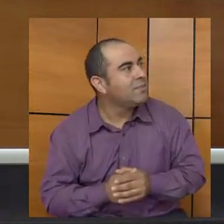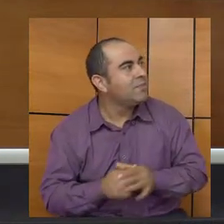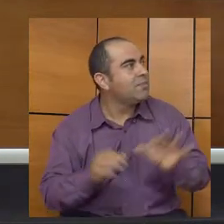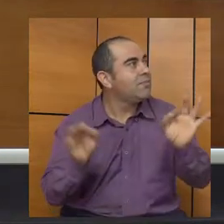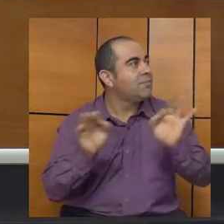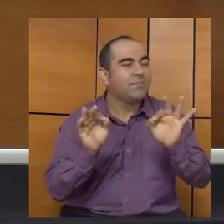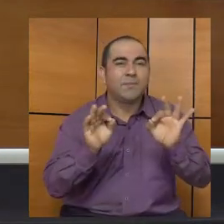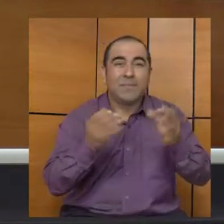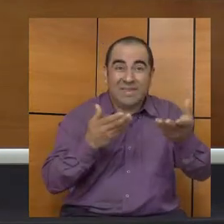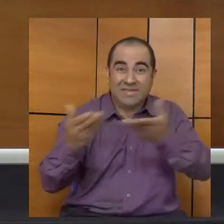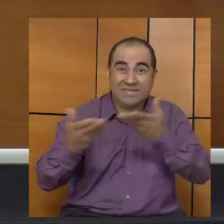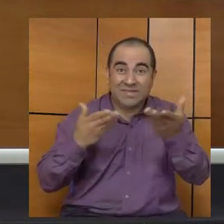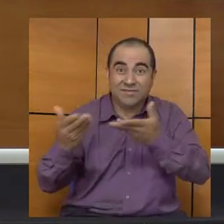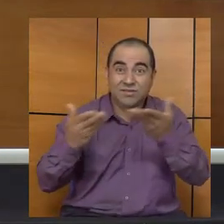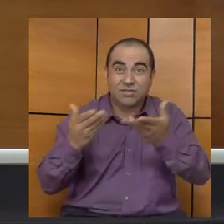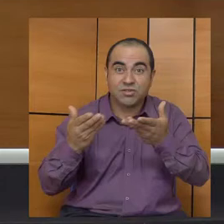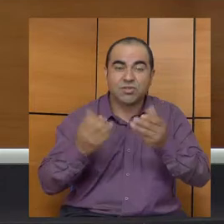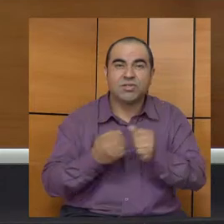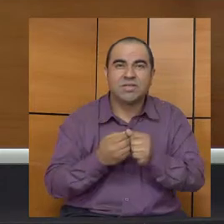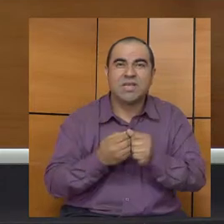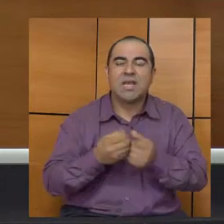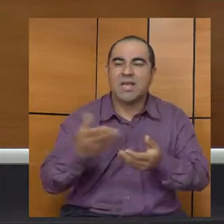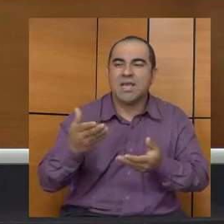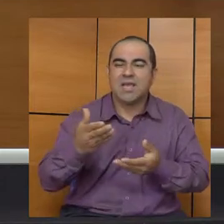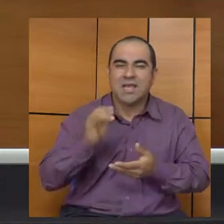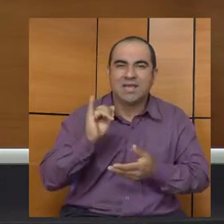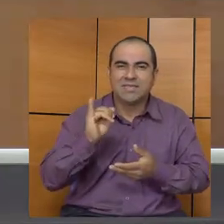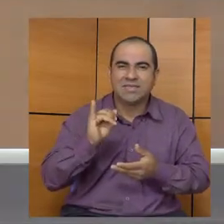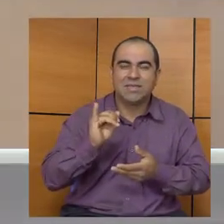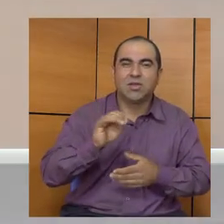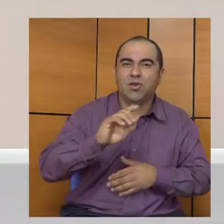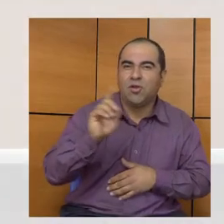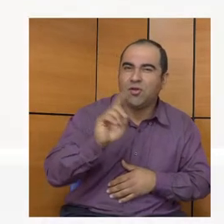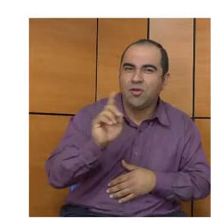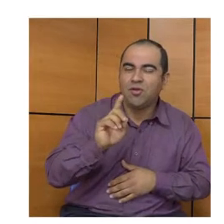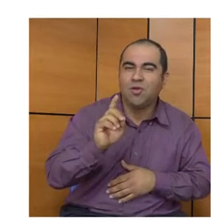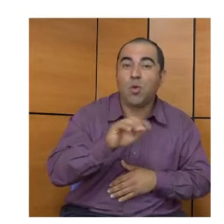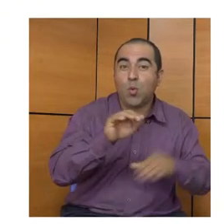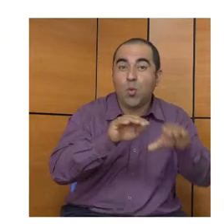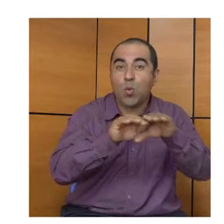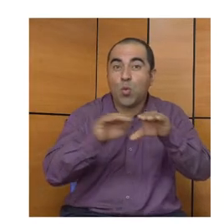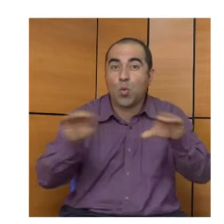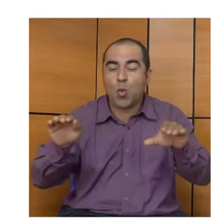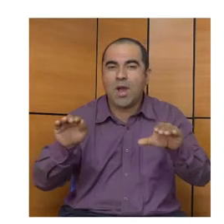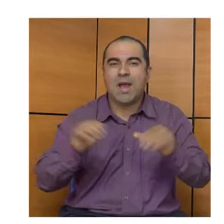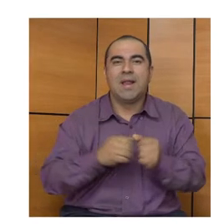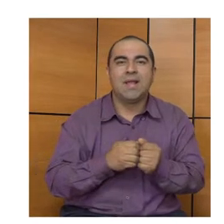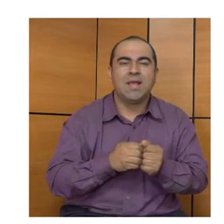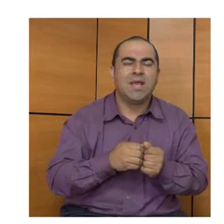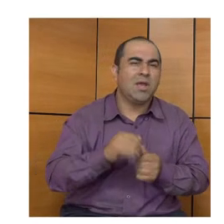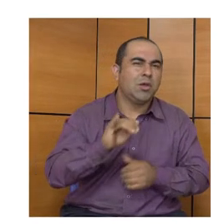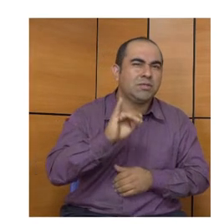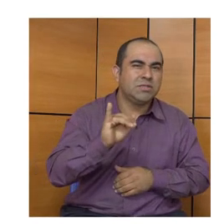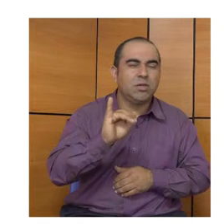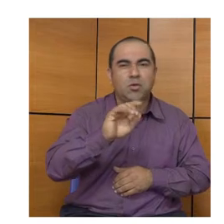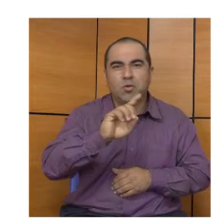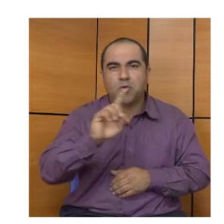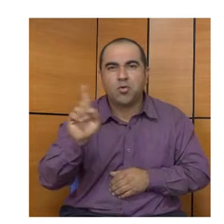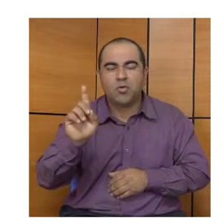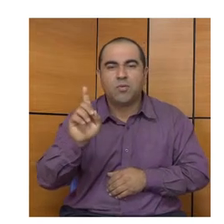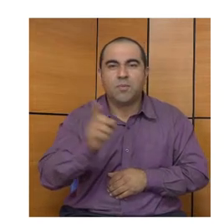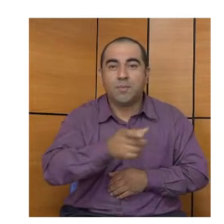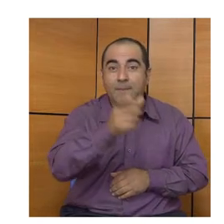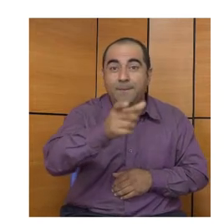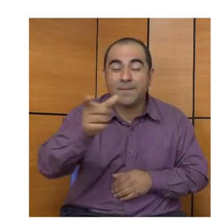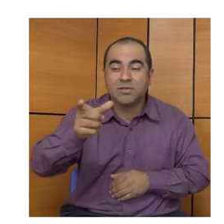si los servicios electrónicos si eran iguales, todos los servicios electrónicos se percibían igual por parte de